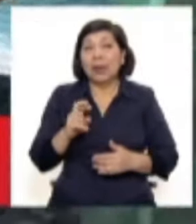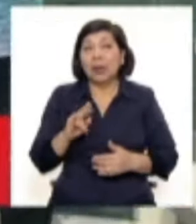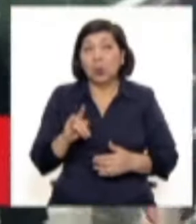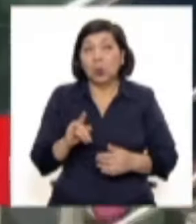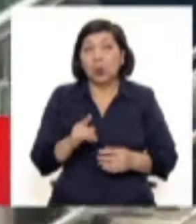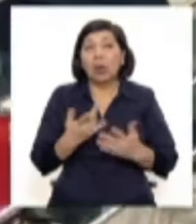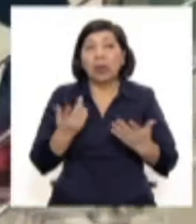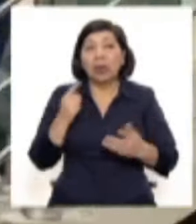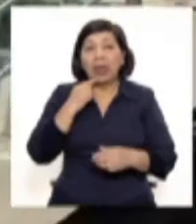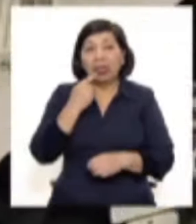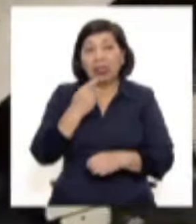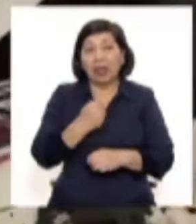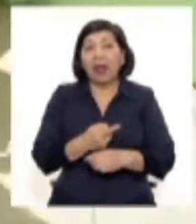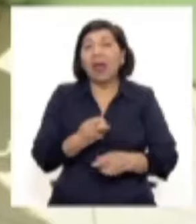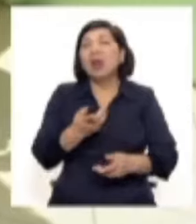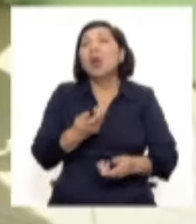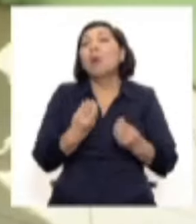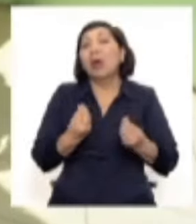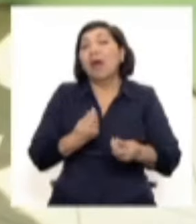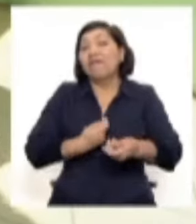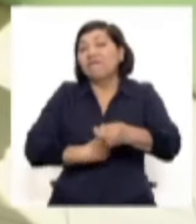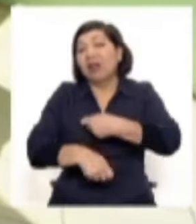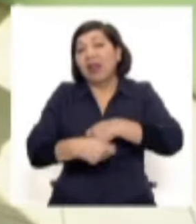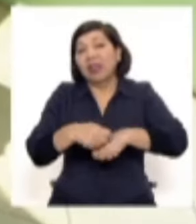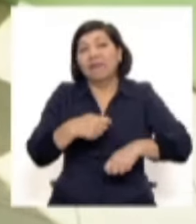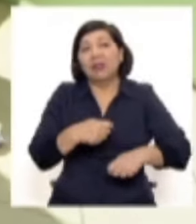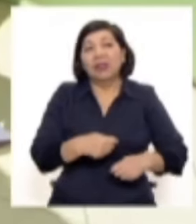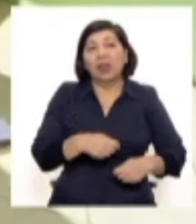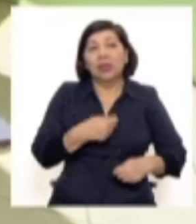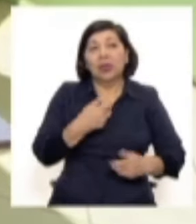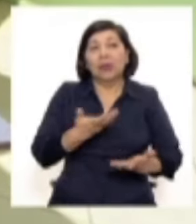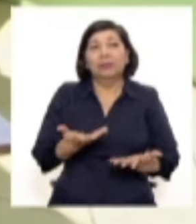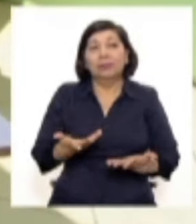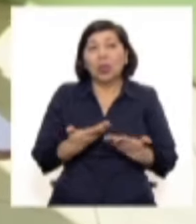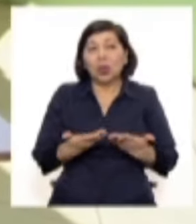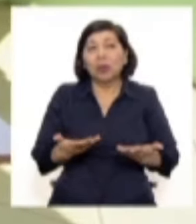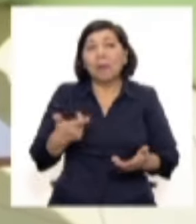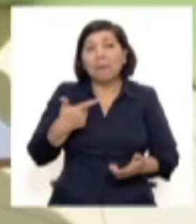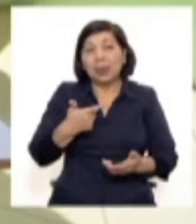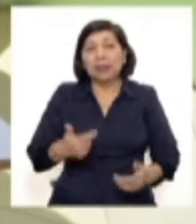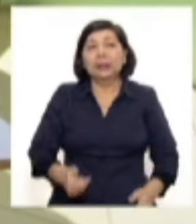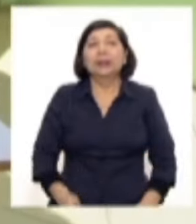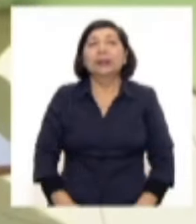donde serán denunciados por microcomercialización de droga y tenencia ilícita de armas.